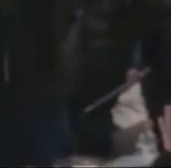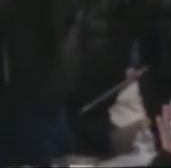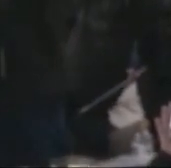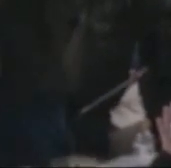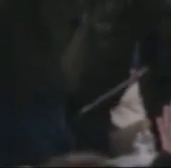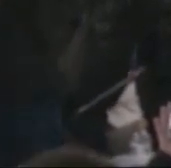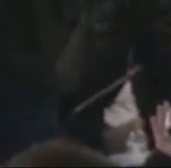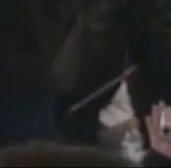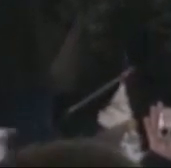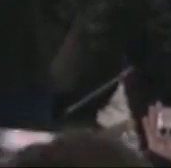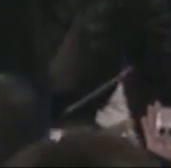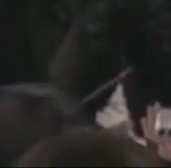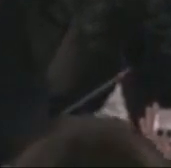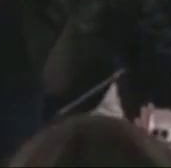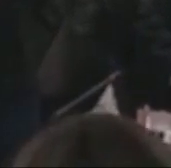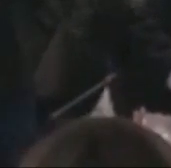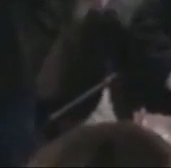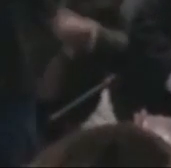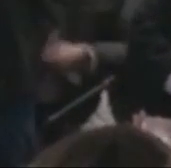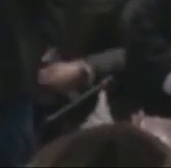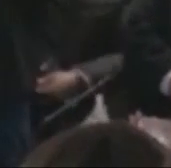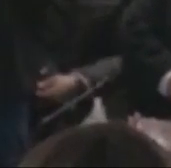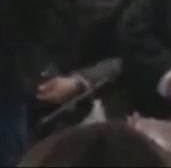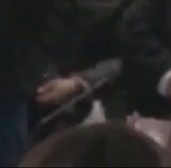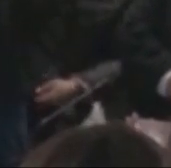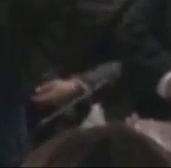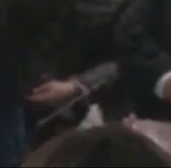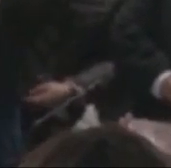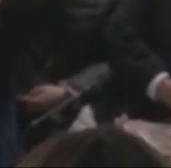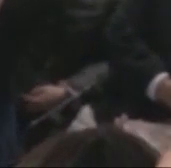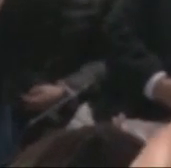Unión, del Estado, pero sobre todo de los tijuanenses. Sí,